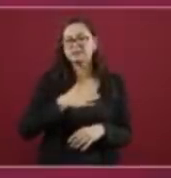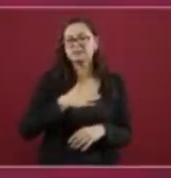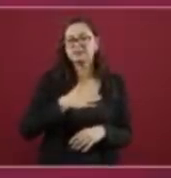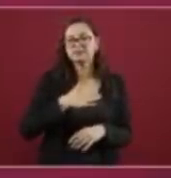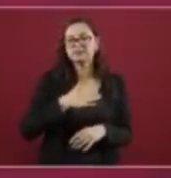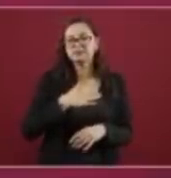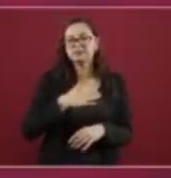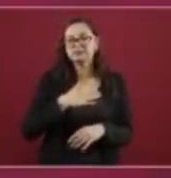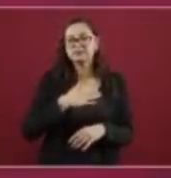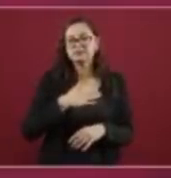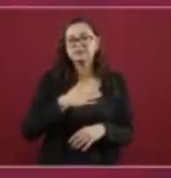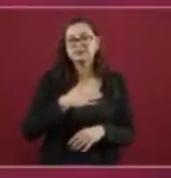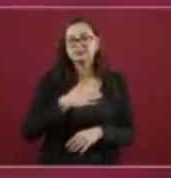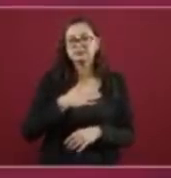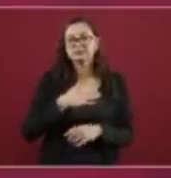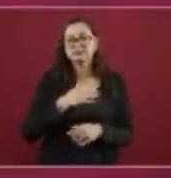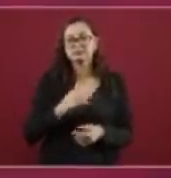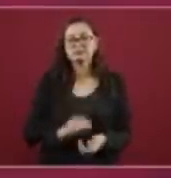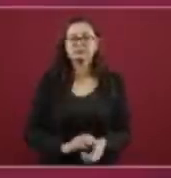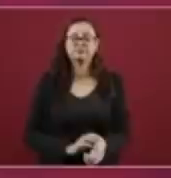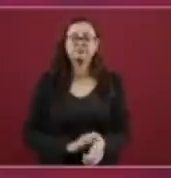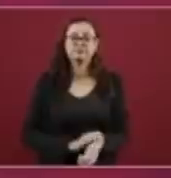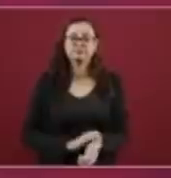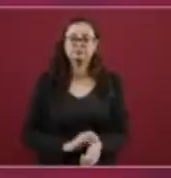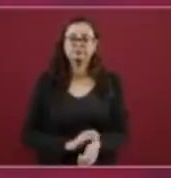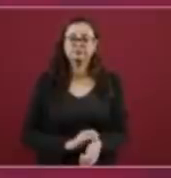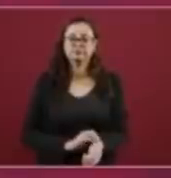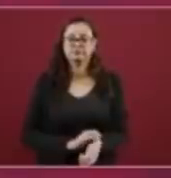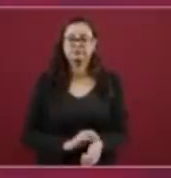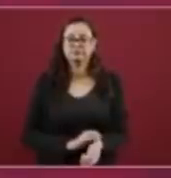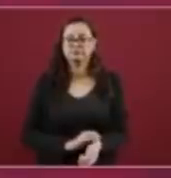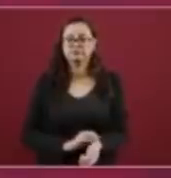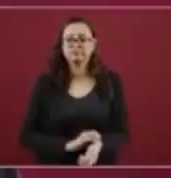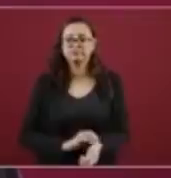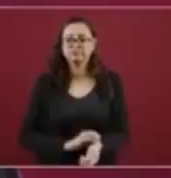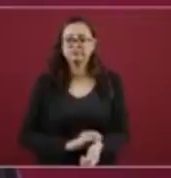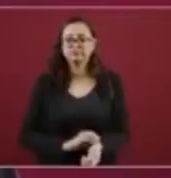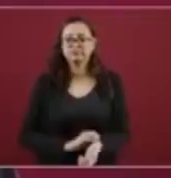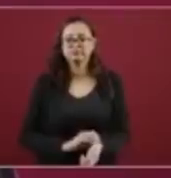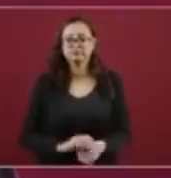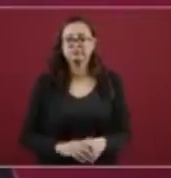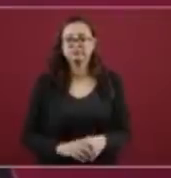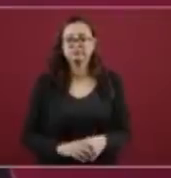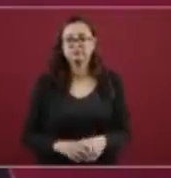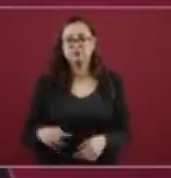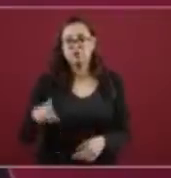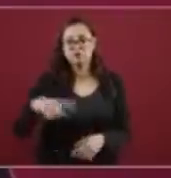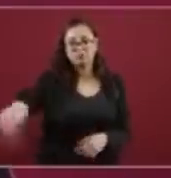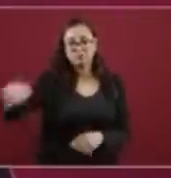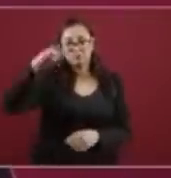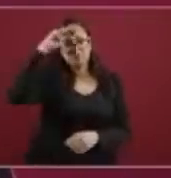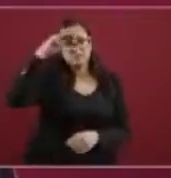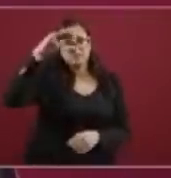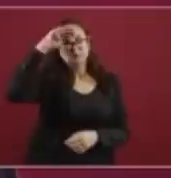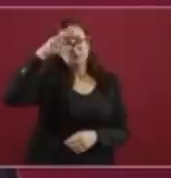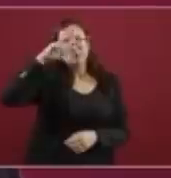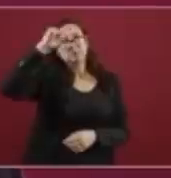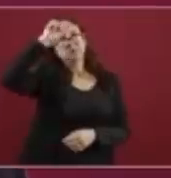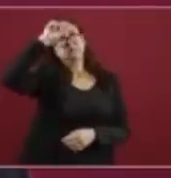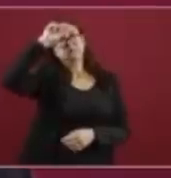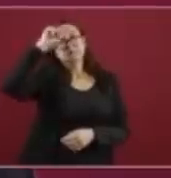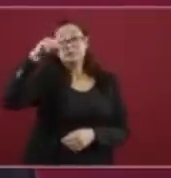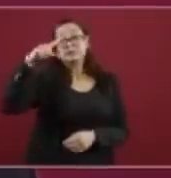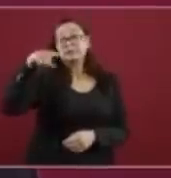o ellos se queden con esta interrogante, si